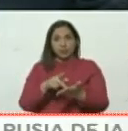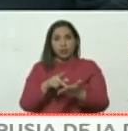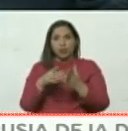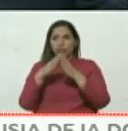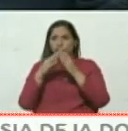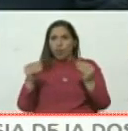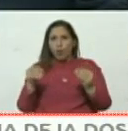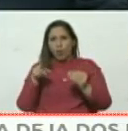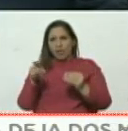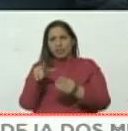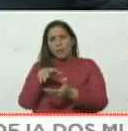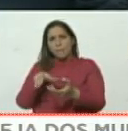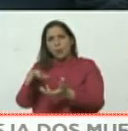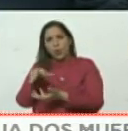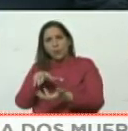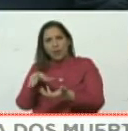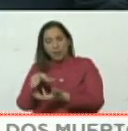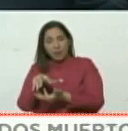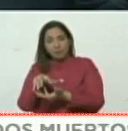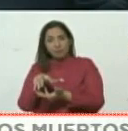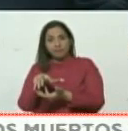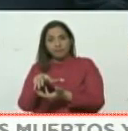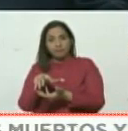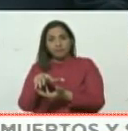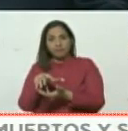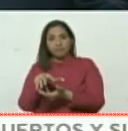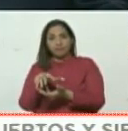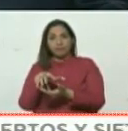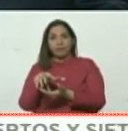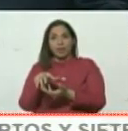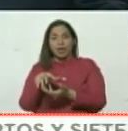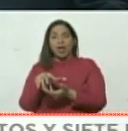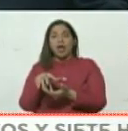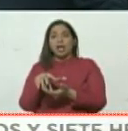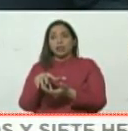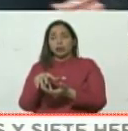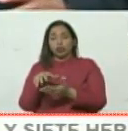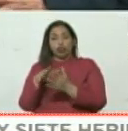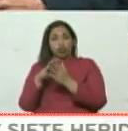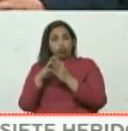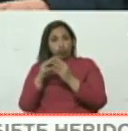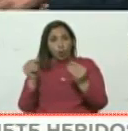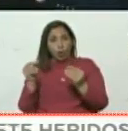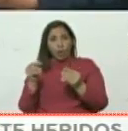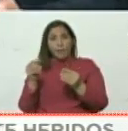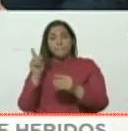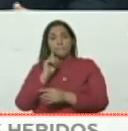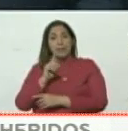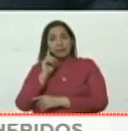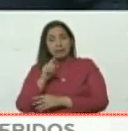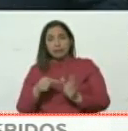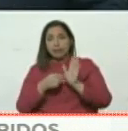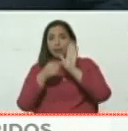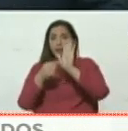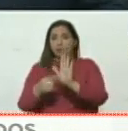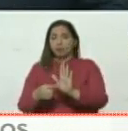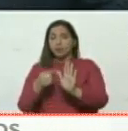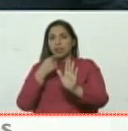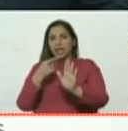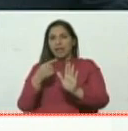terribles. Y entre los fakes que montaron o entre la tendencia que trataron